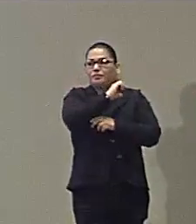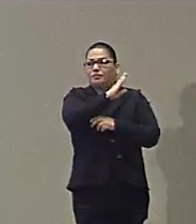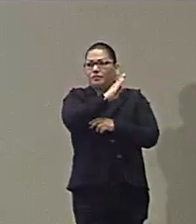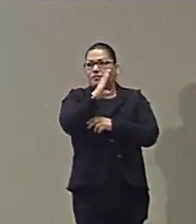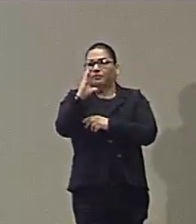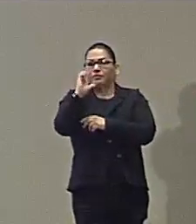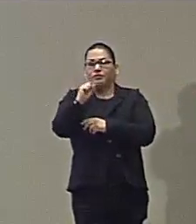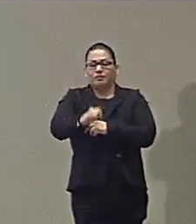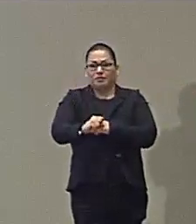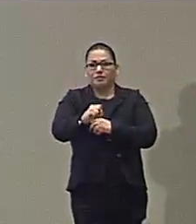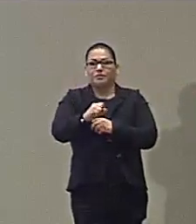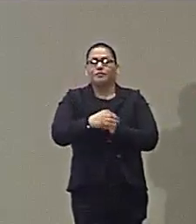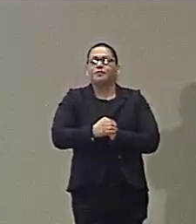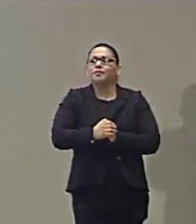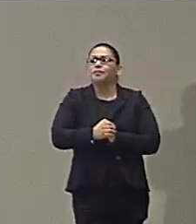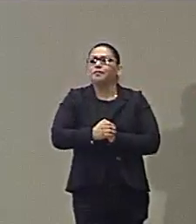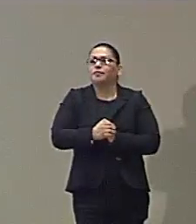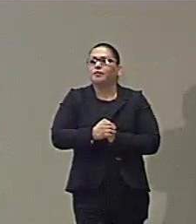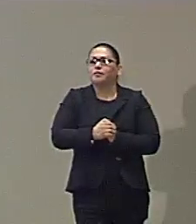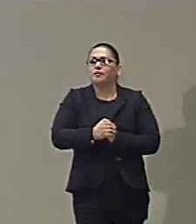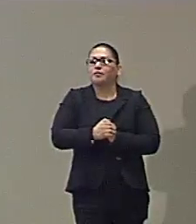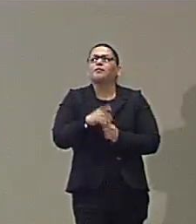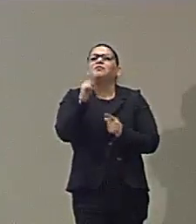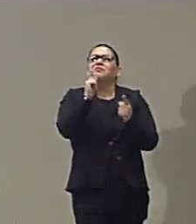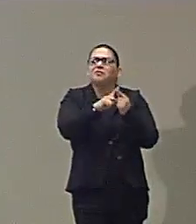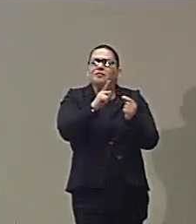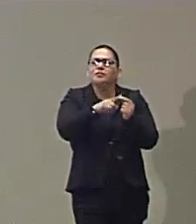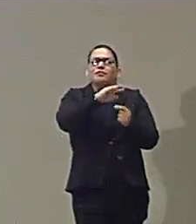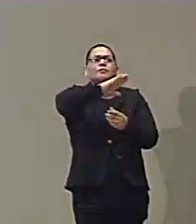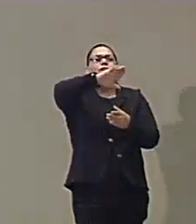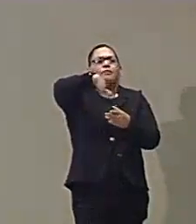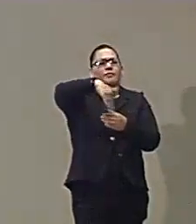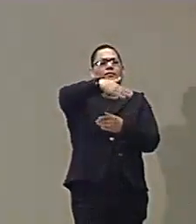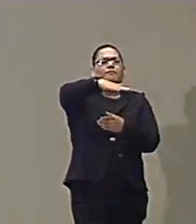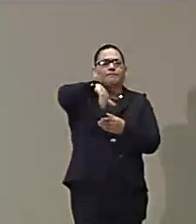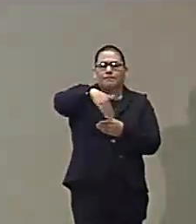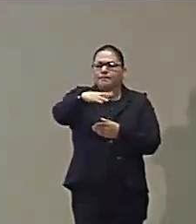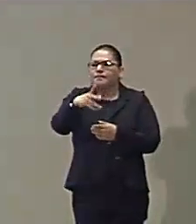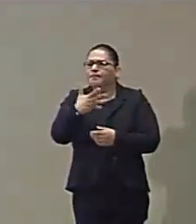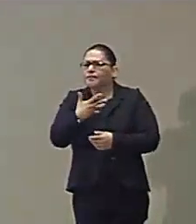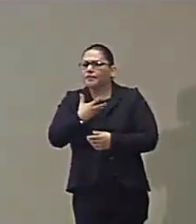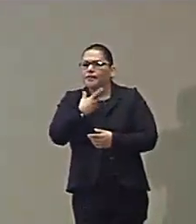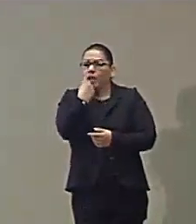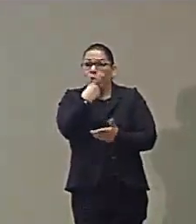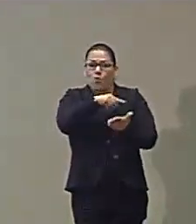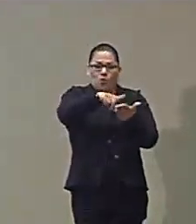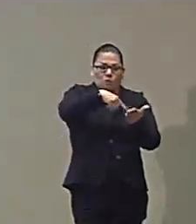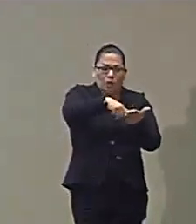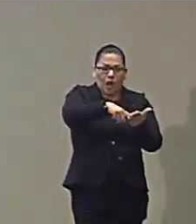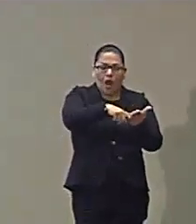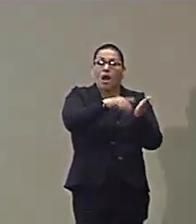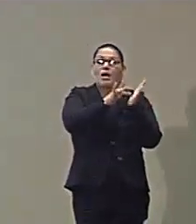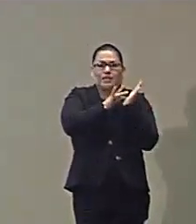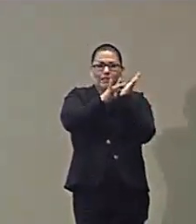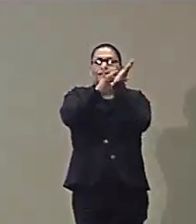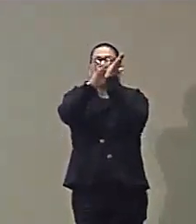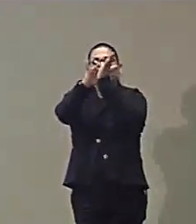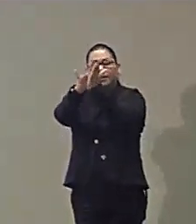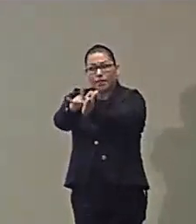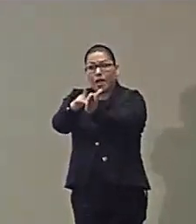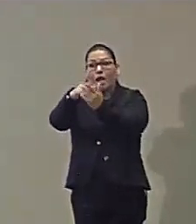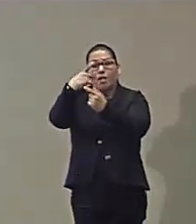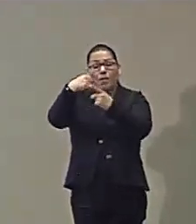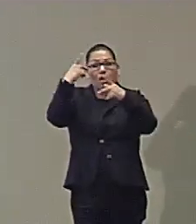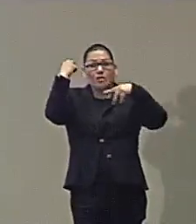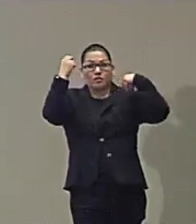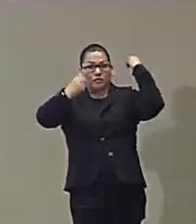baja california sur en donde se busca tener un sitio de apoyo sustancial para los